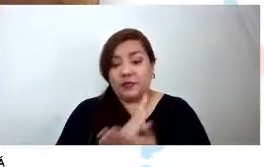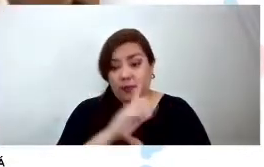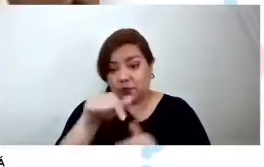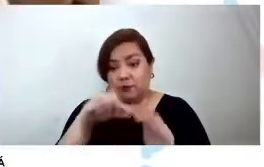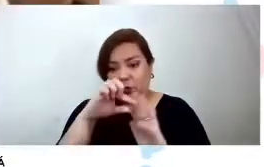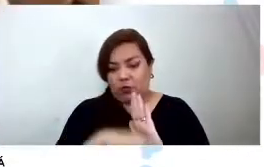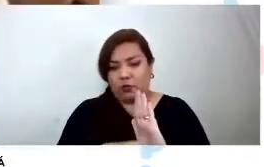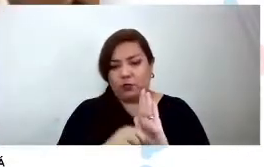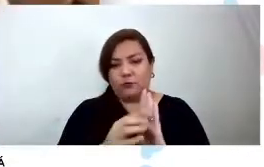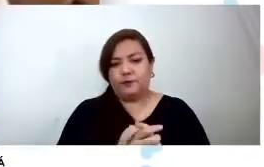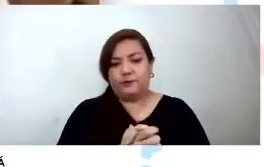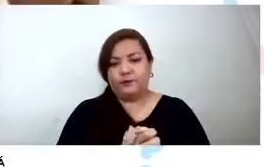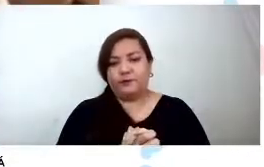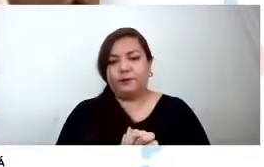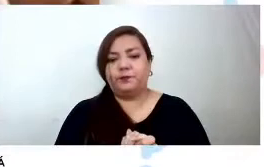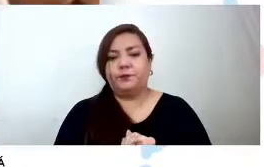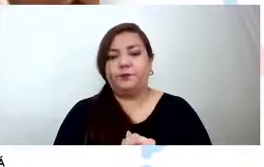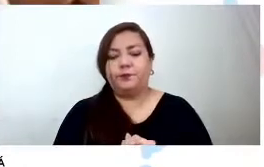valores negativos.